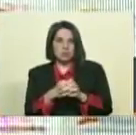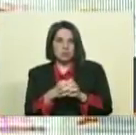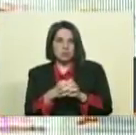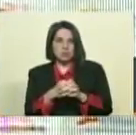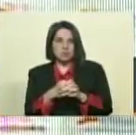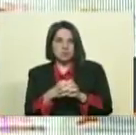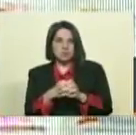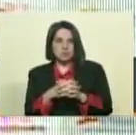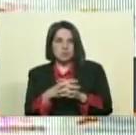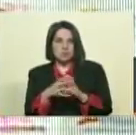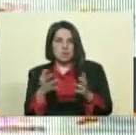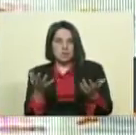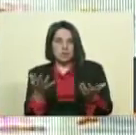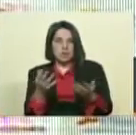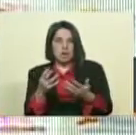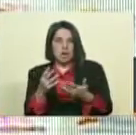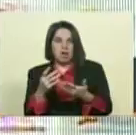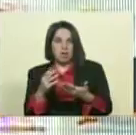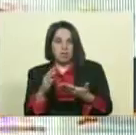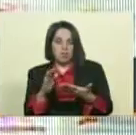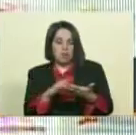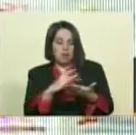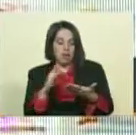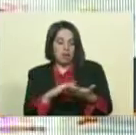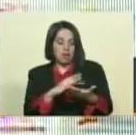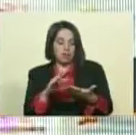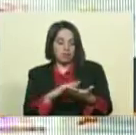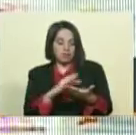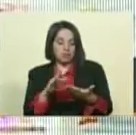Agarran una laptop y saben más que nosotros.